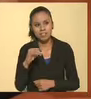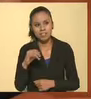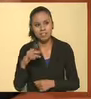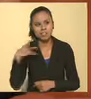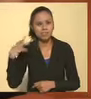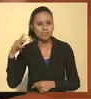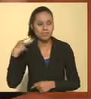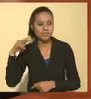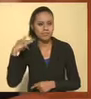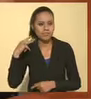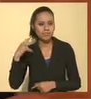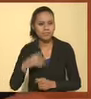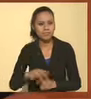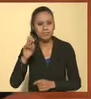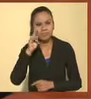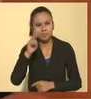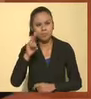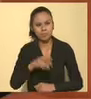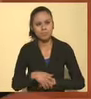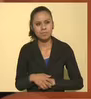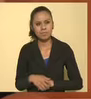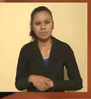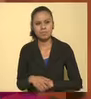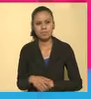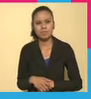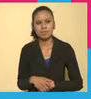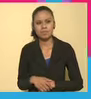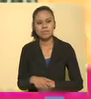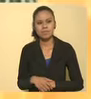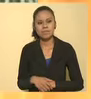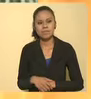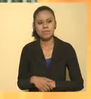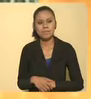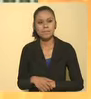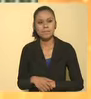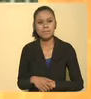espectacular. Vamos a hablar con nuestra experta y ahorita regresamos.